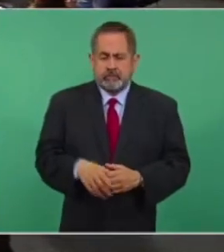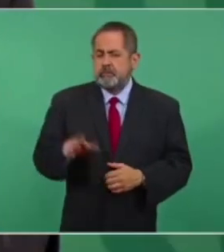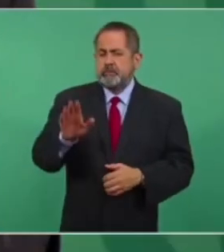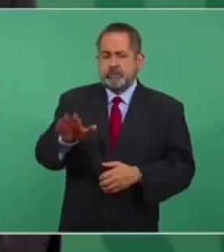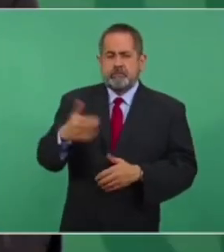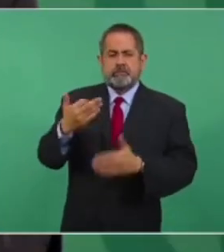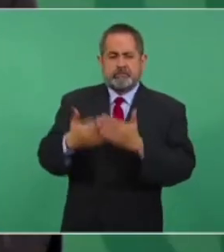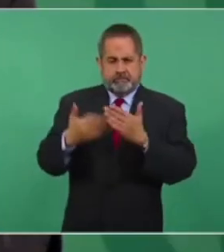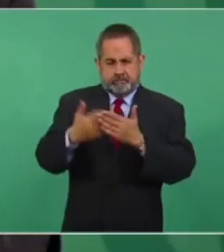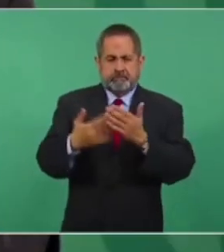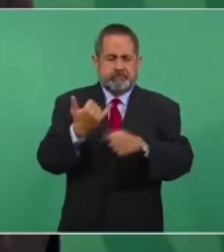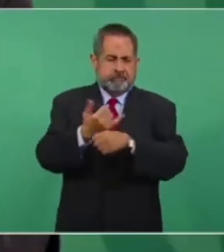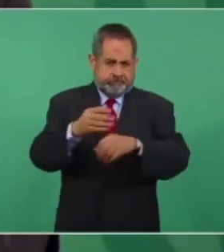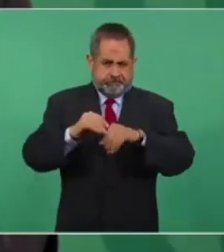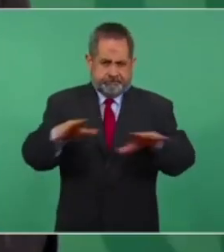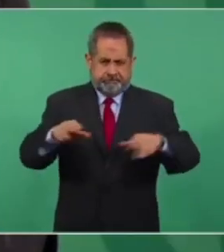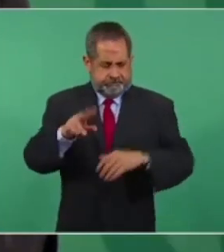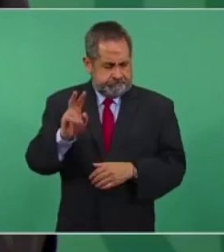informe.